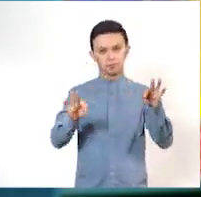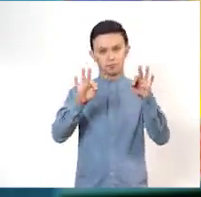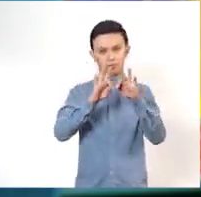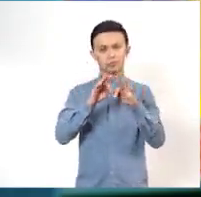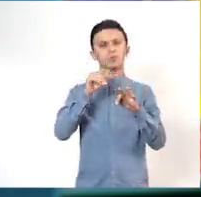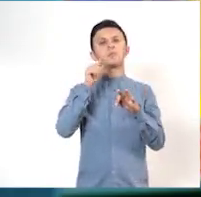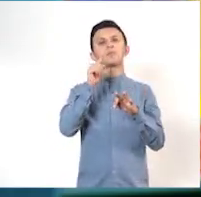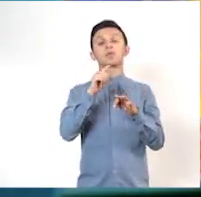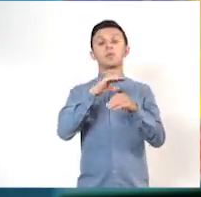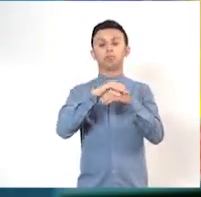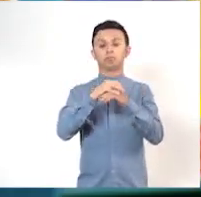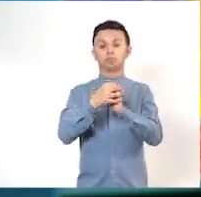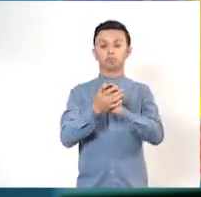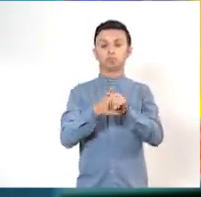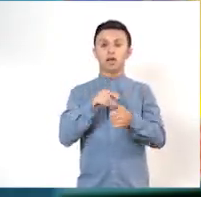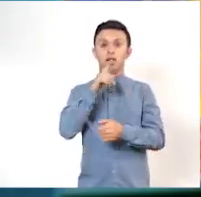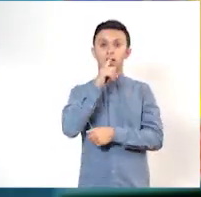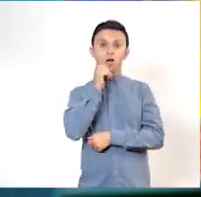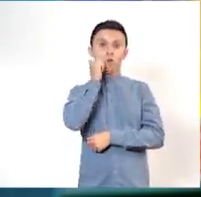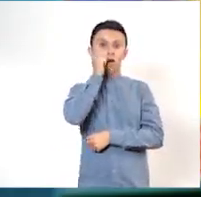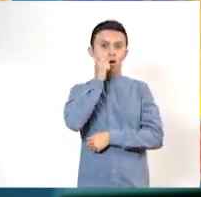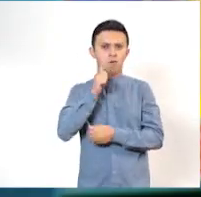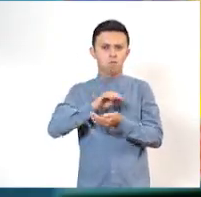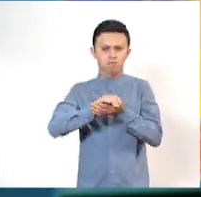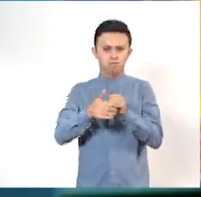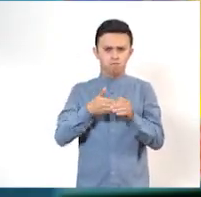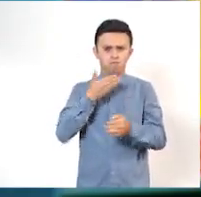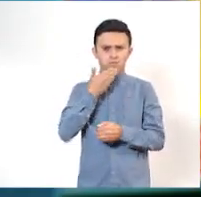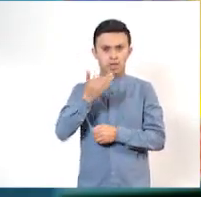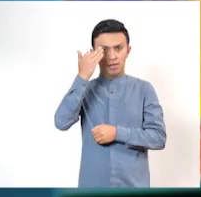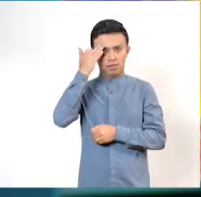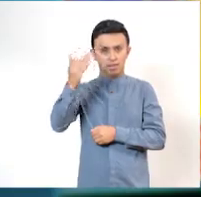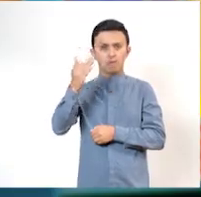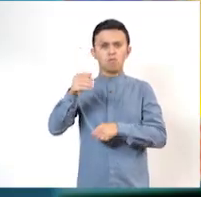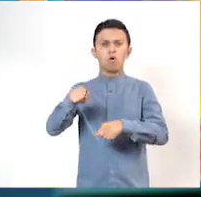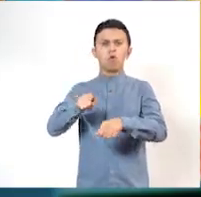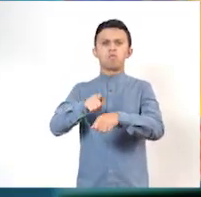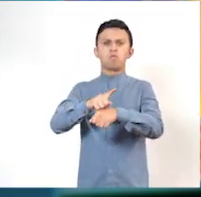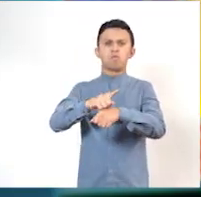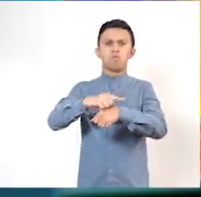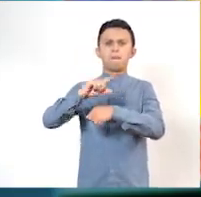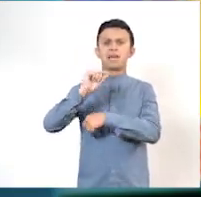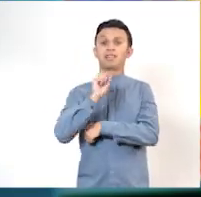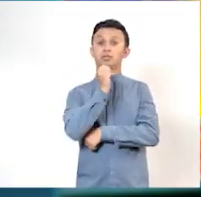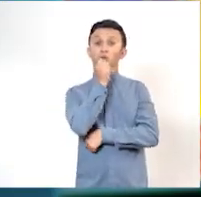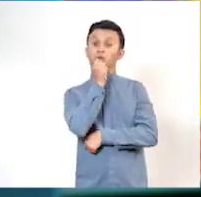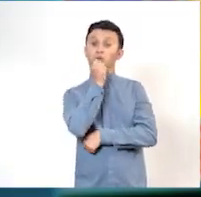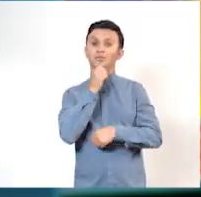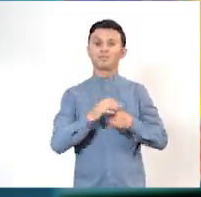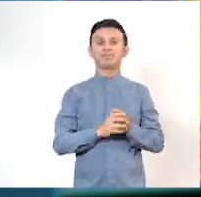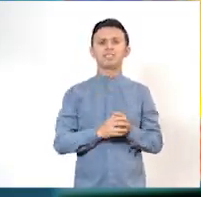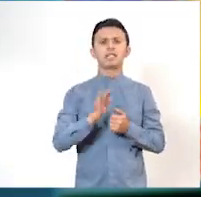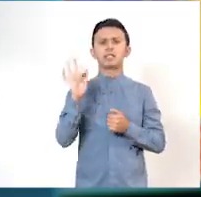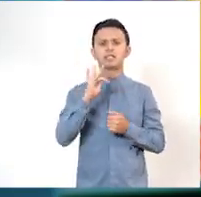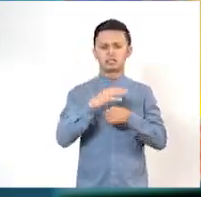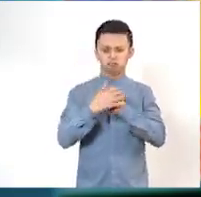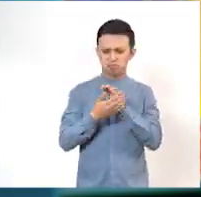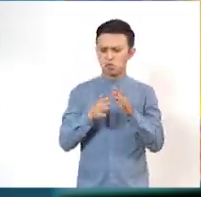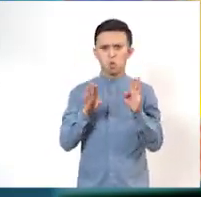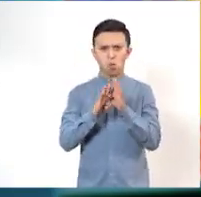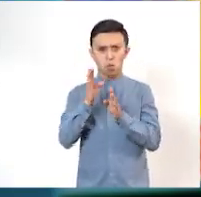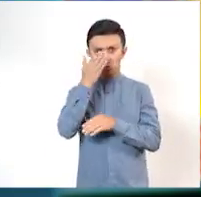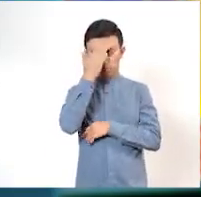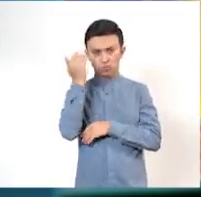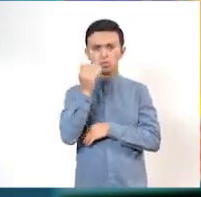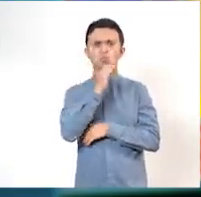Recuerda que es importante lavar muy bien tus manos con agua y con jabón durante 20 segundos. Si no